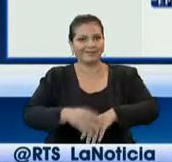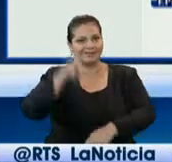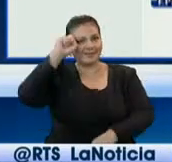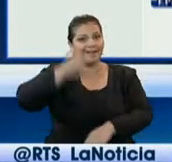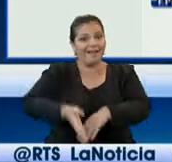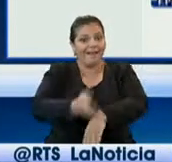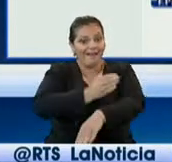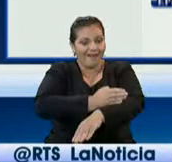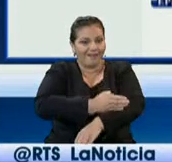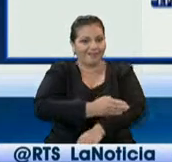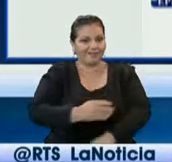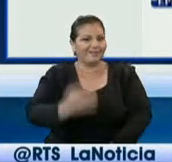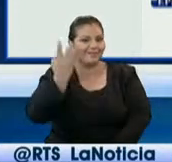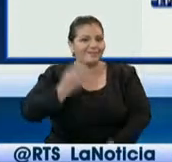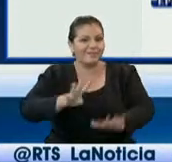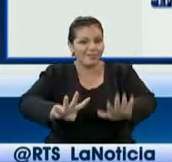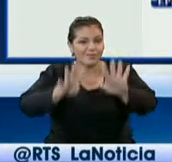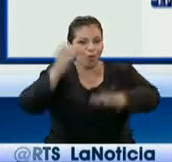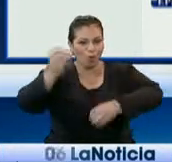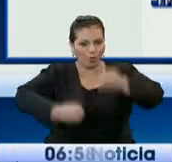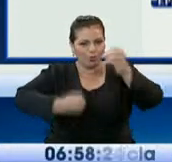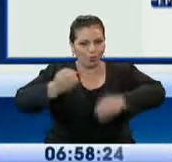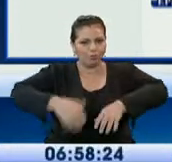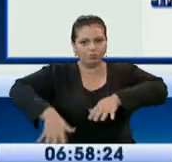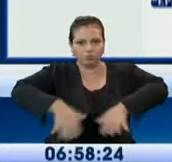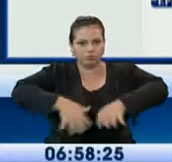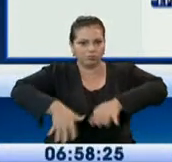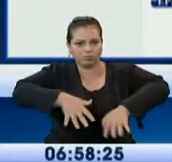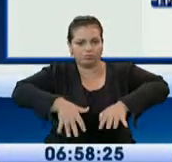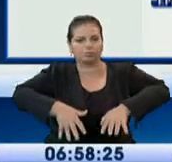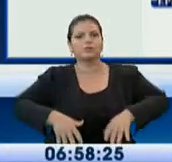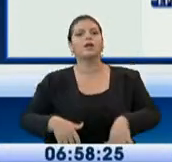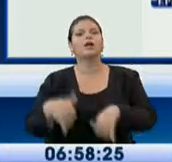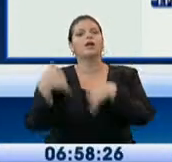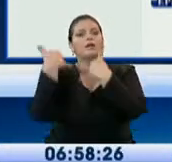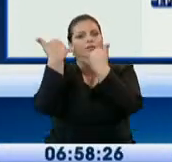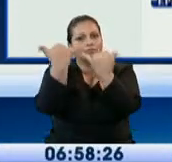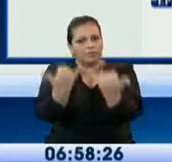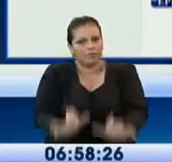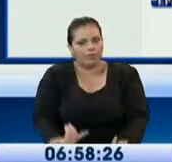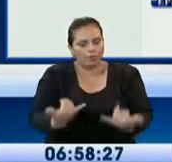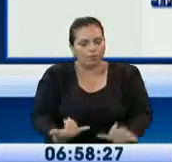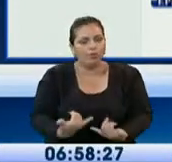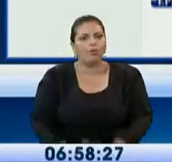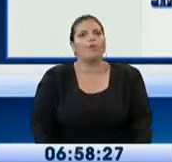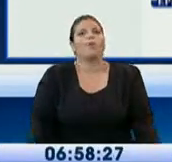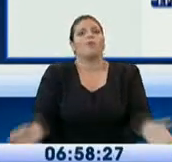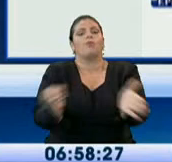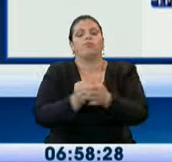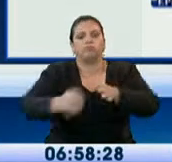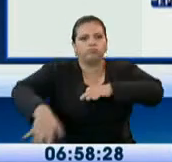aquí en la ciudad de Cuenca, como en todo el país, pero este Hugo y Estiva la Ruiz y amigos del país fue demasiadamente duro, que